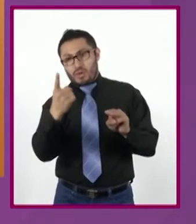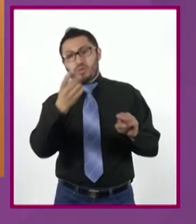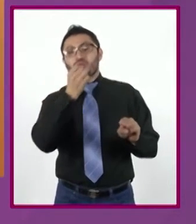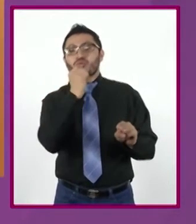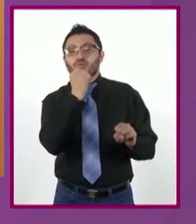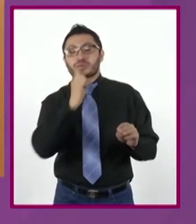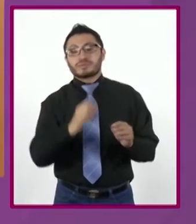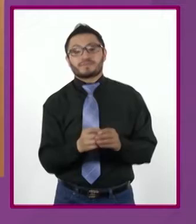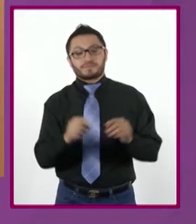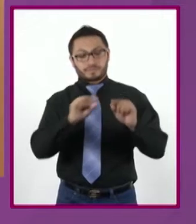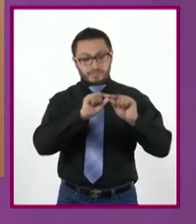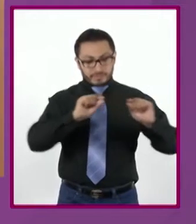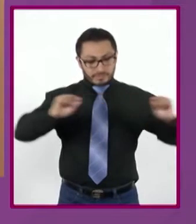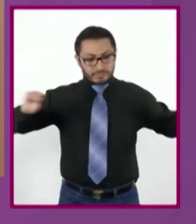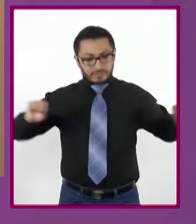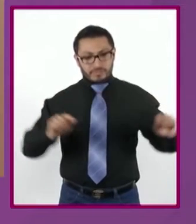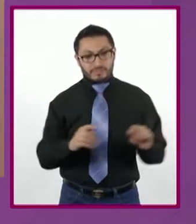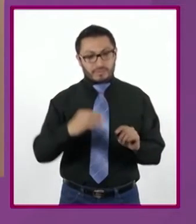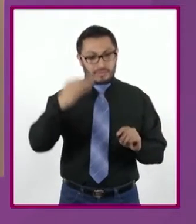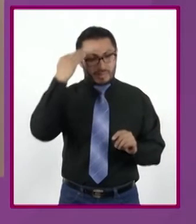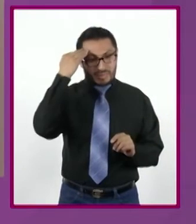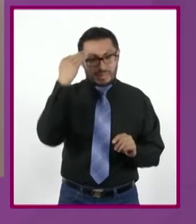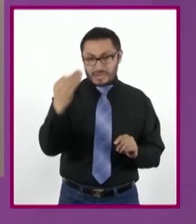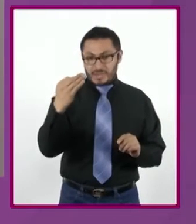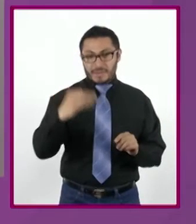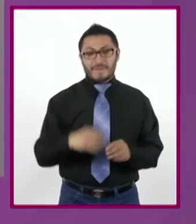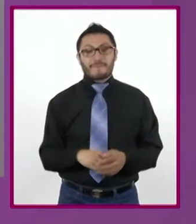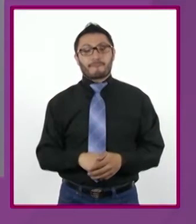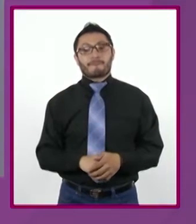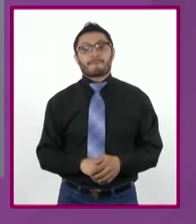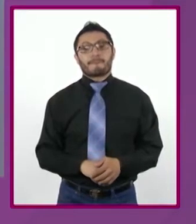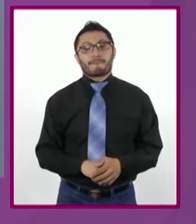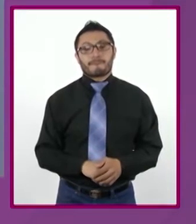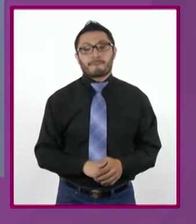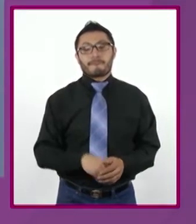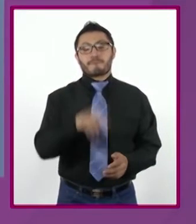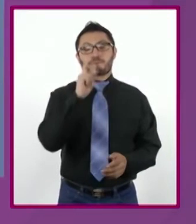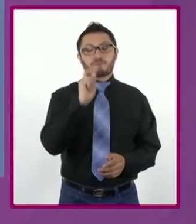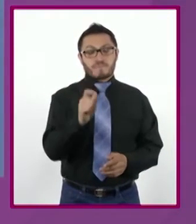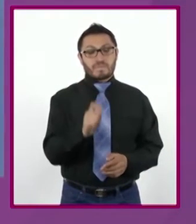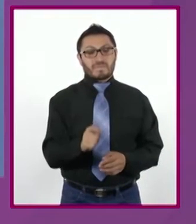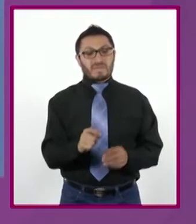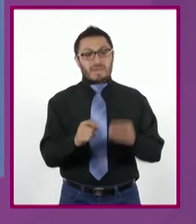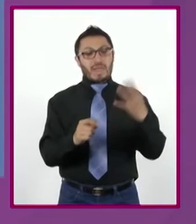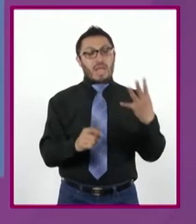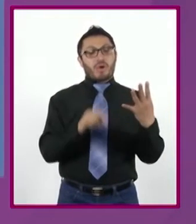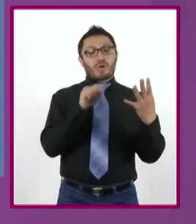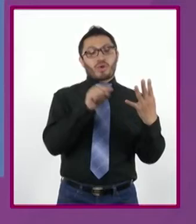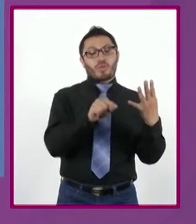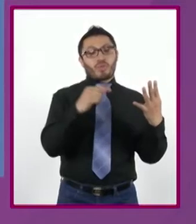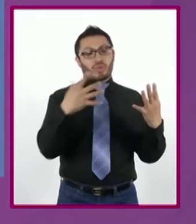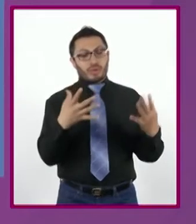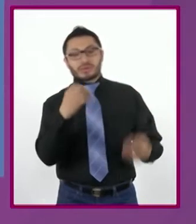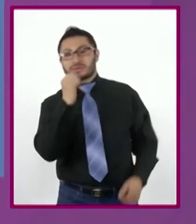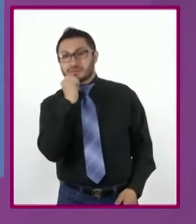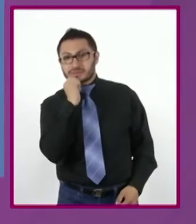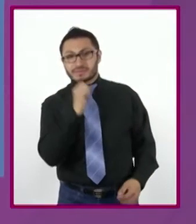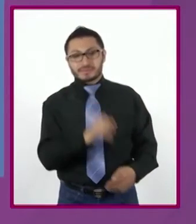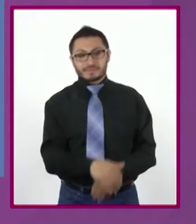El resultado de la operación se divide entre el tiempo, es decir, entre 4.5